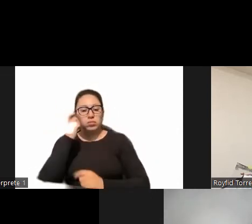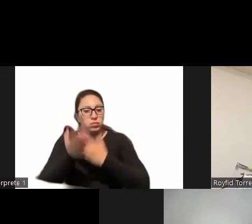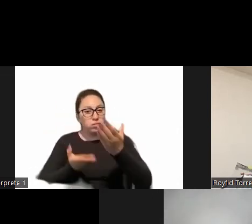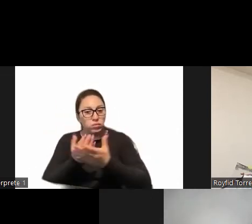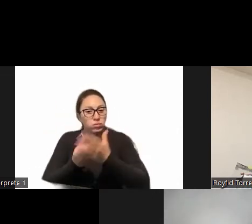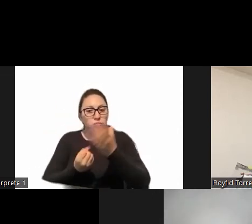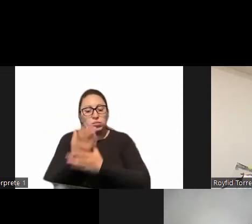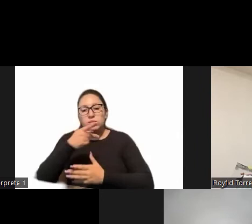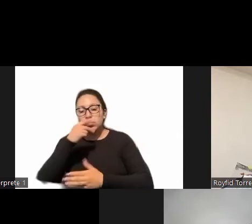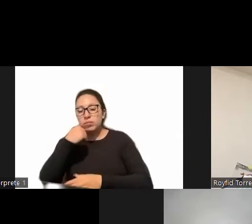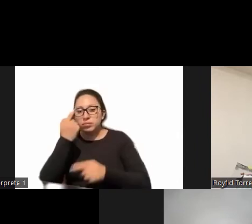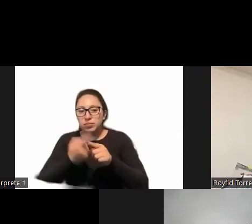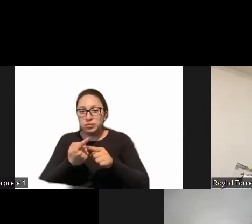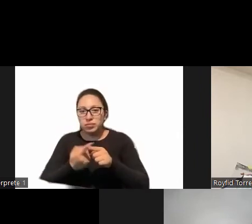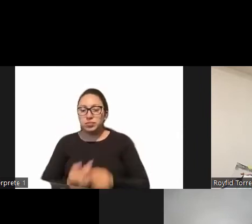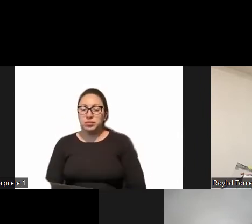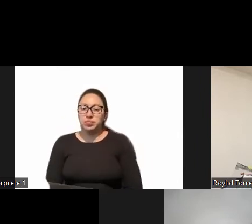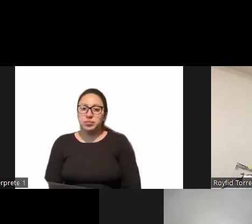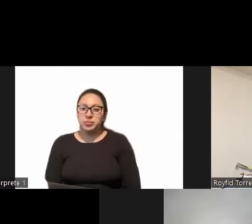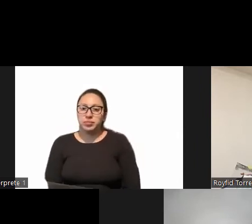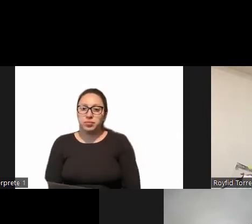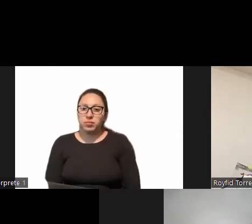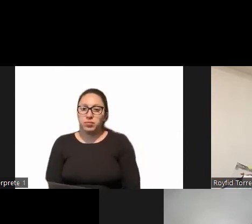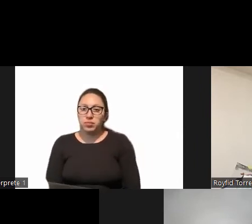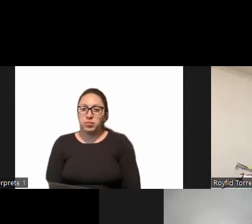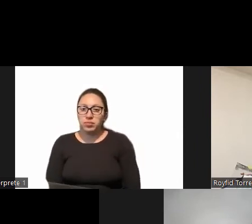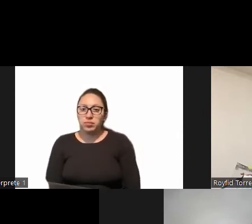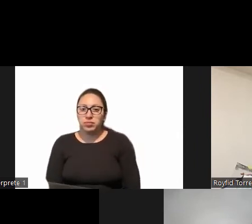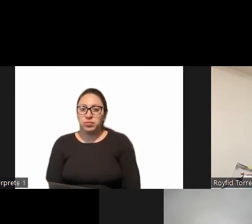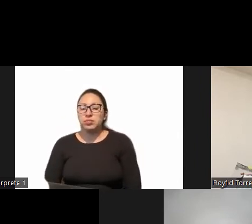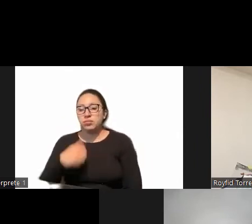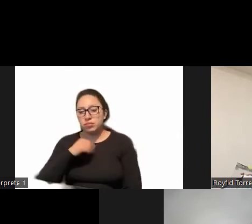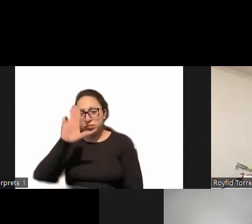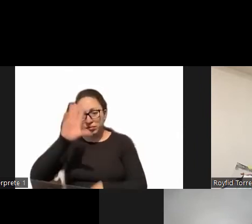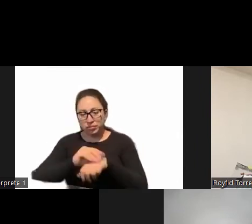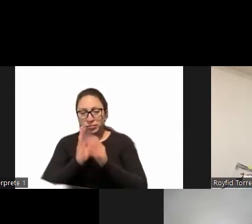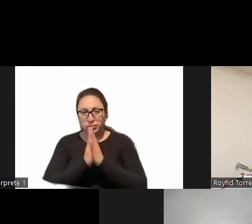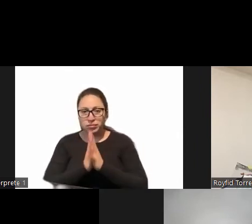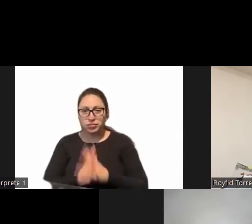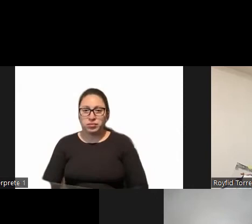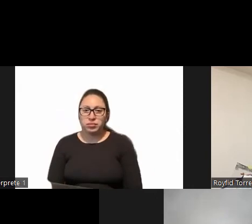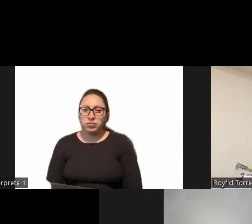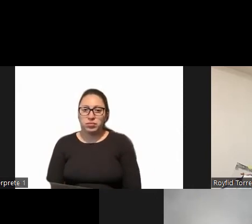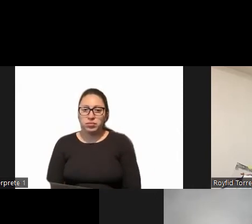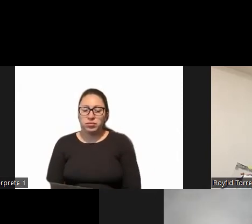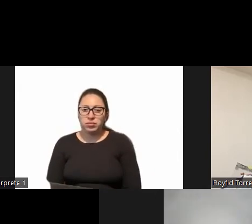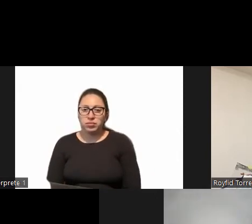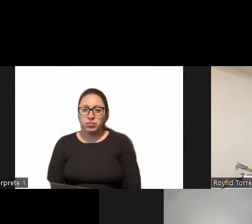algún asunto general o hacer uso de la palabra? Yo, diputado. Adelante, diputado Rubio.